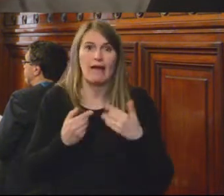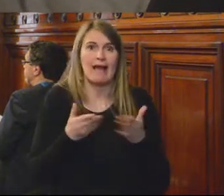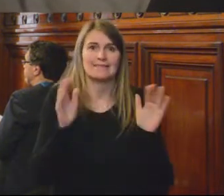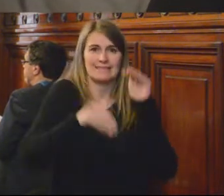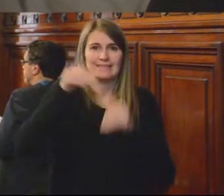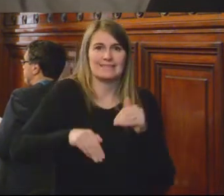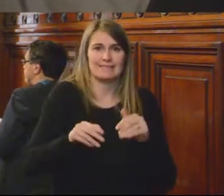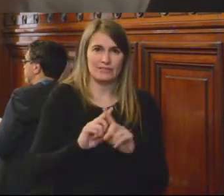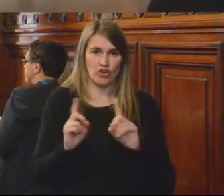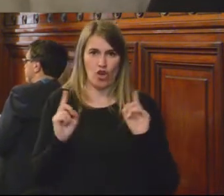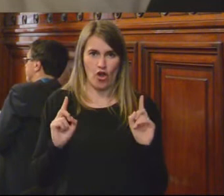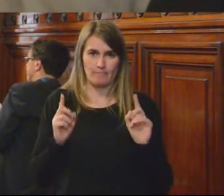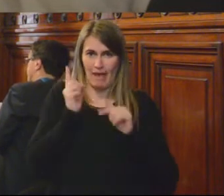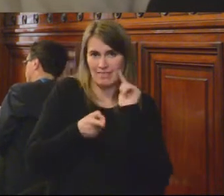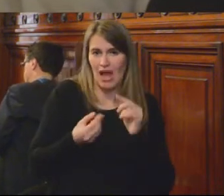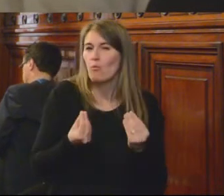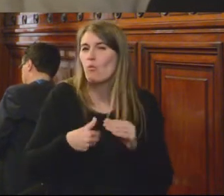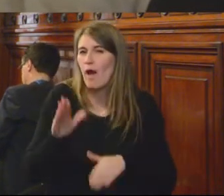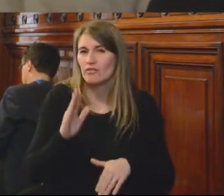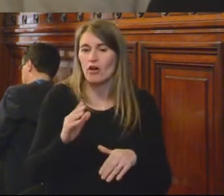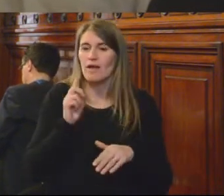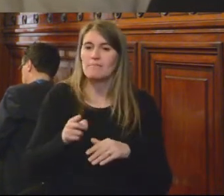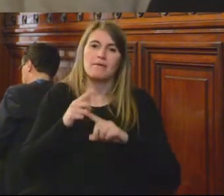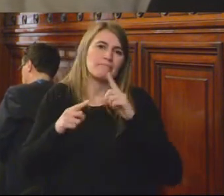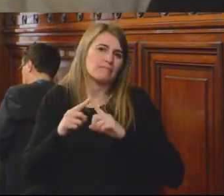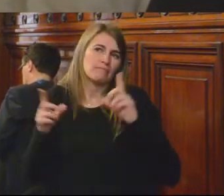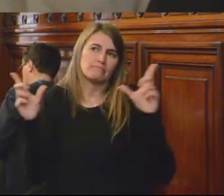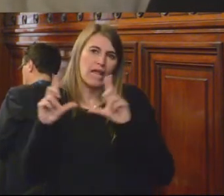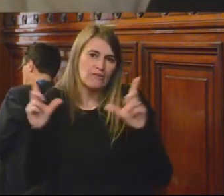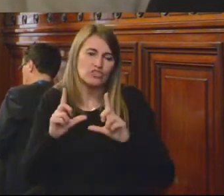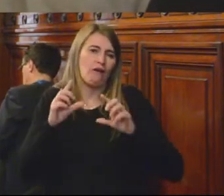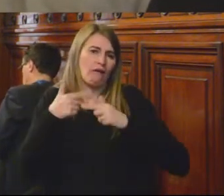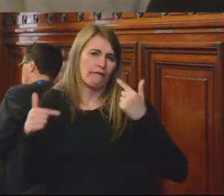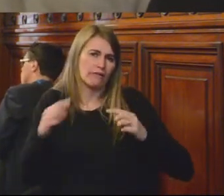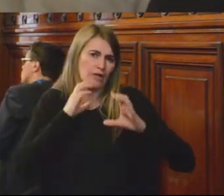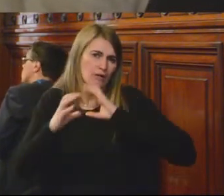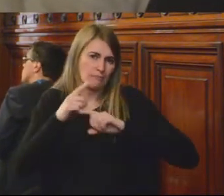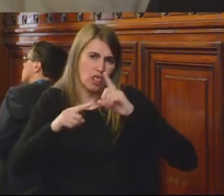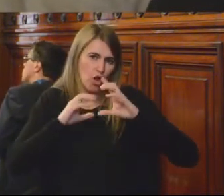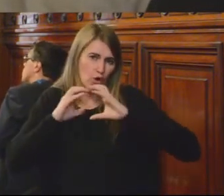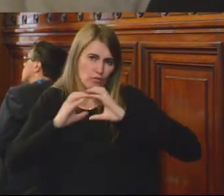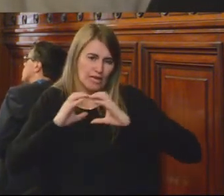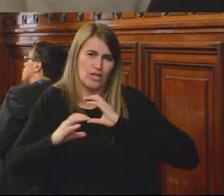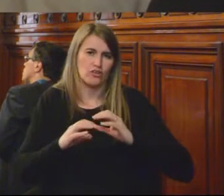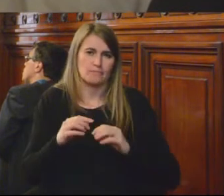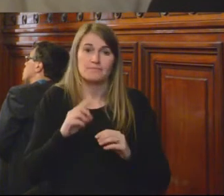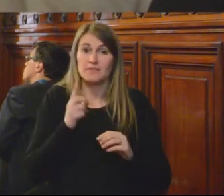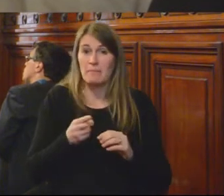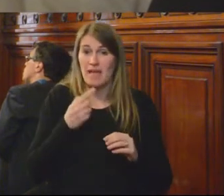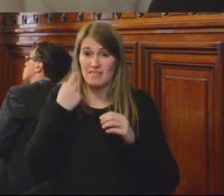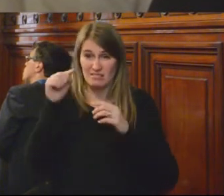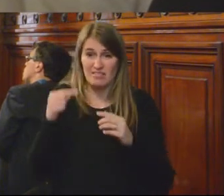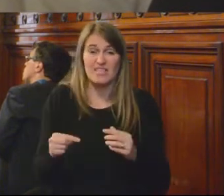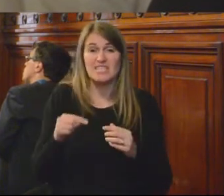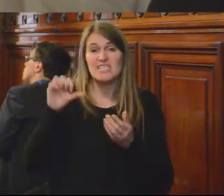La utilización de los medios públicos para justificación de actuaciones arbitrarias y, como ha sido testigo esta comisión, la descalificación de los sistemas